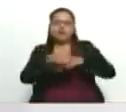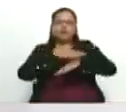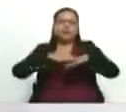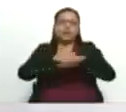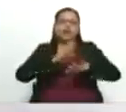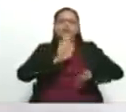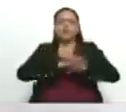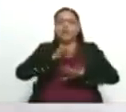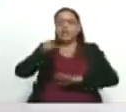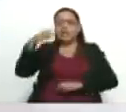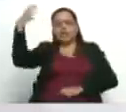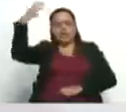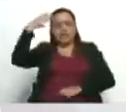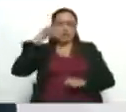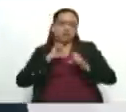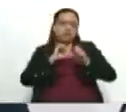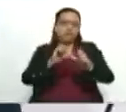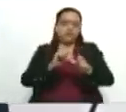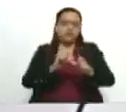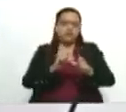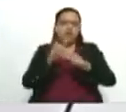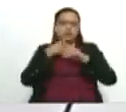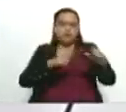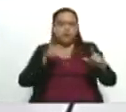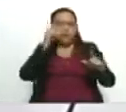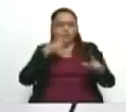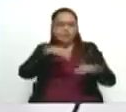emérito. Pero el cantante sigue preso.